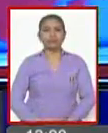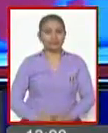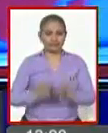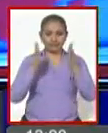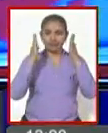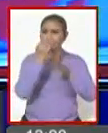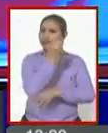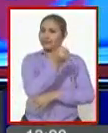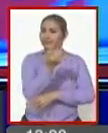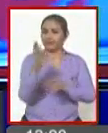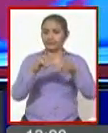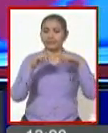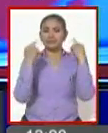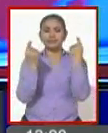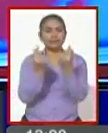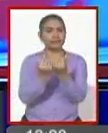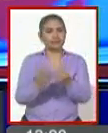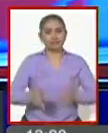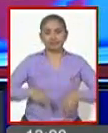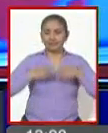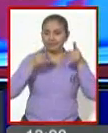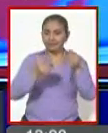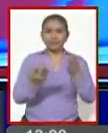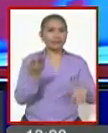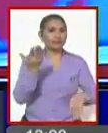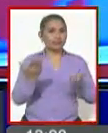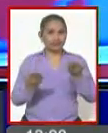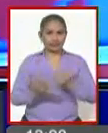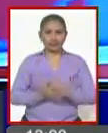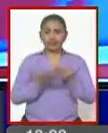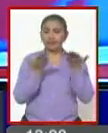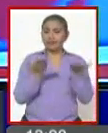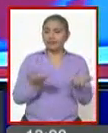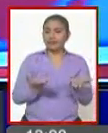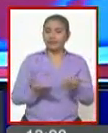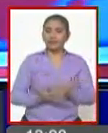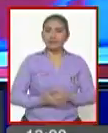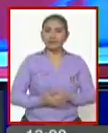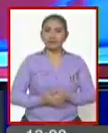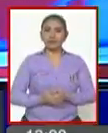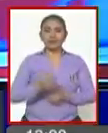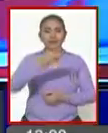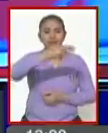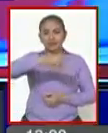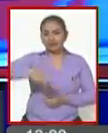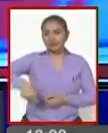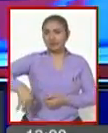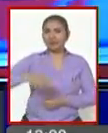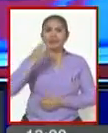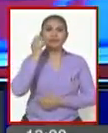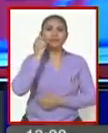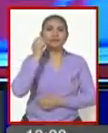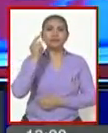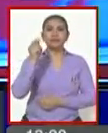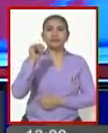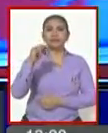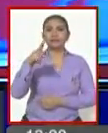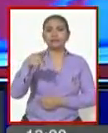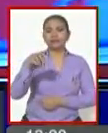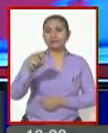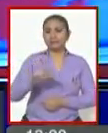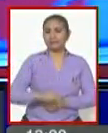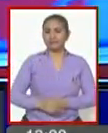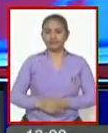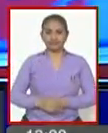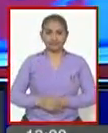y atención porque algunas plataformas han denunciado que aparentemente existirían plantaciones de coca en el tipnis una senadora